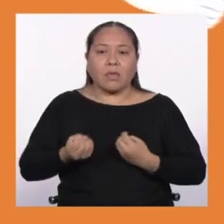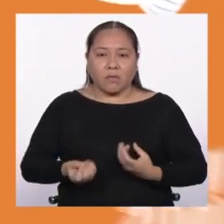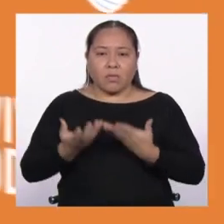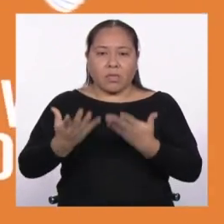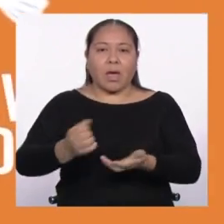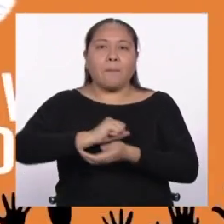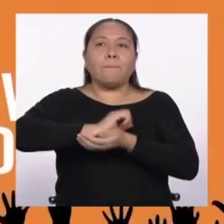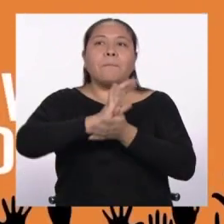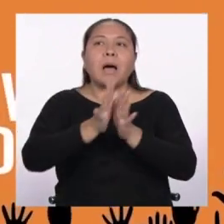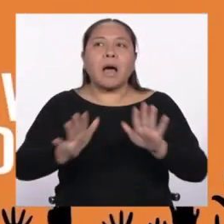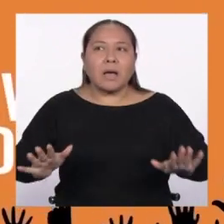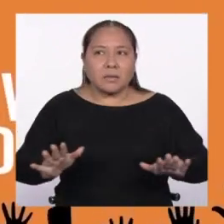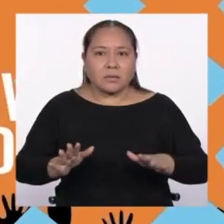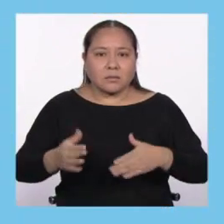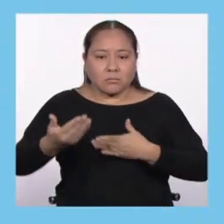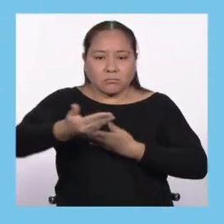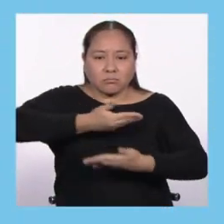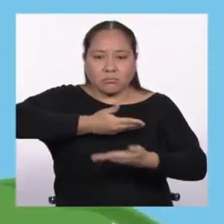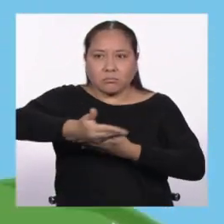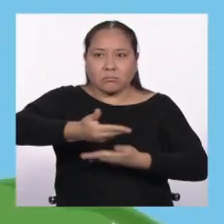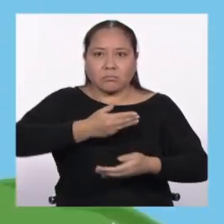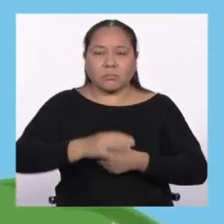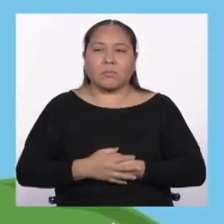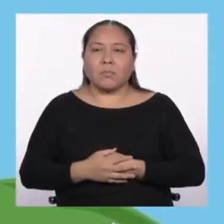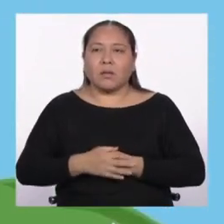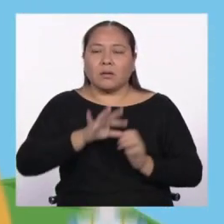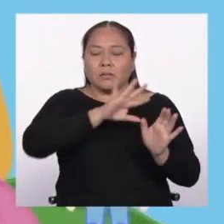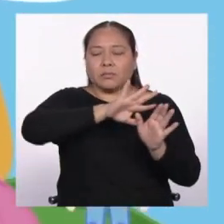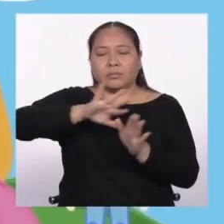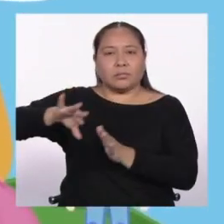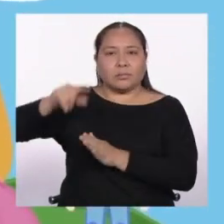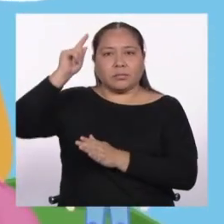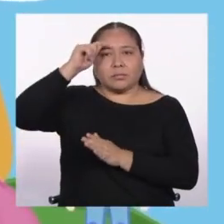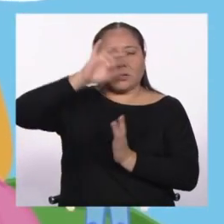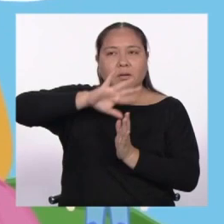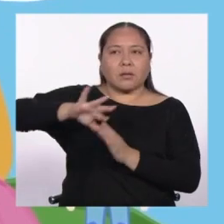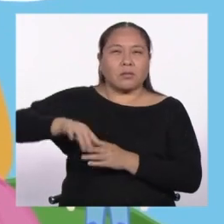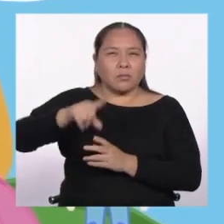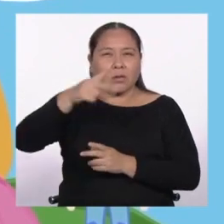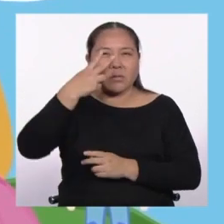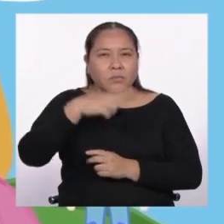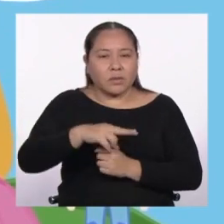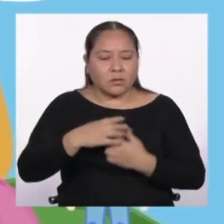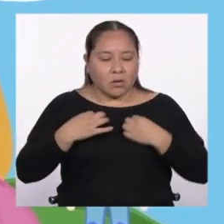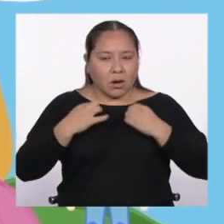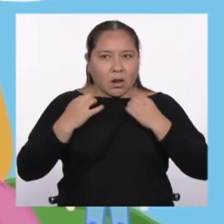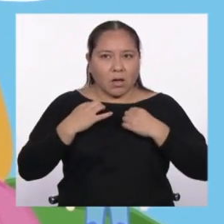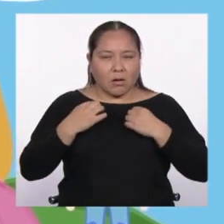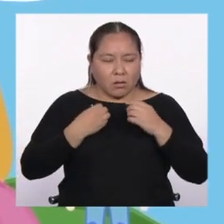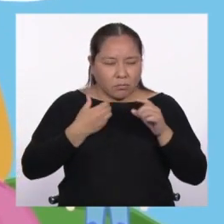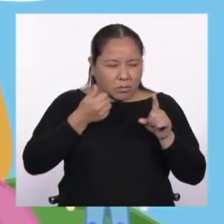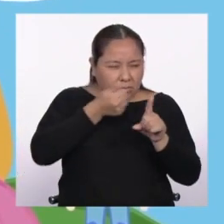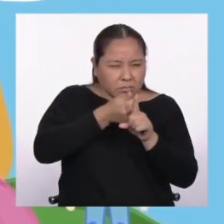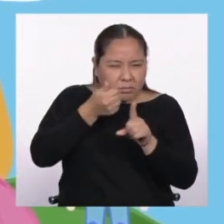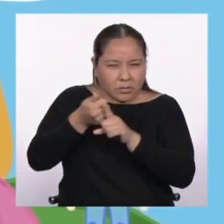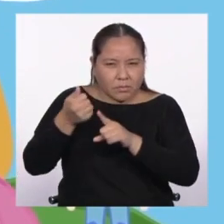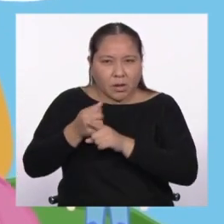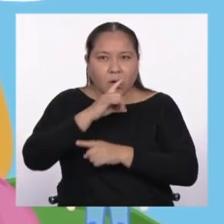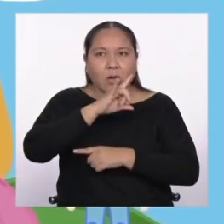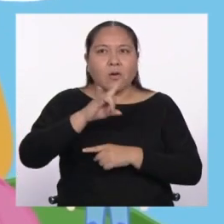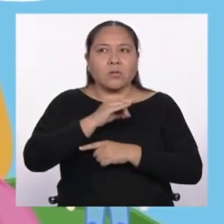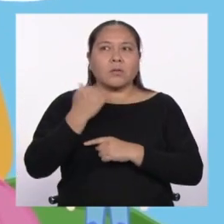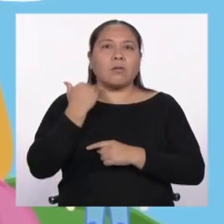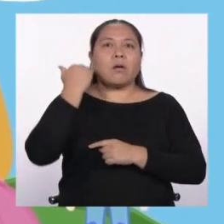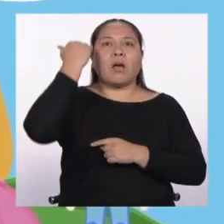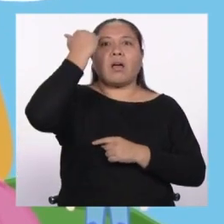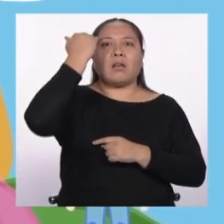y convivencia con todos. Pero dejando de lado las teorías, ¿te has percatado de la vestimenta tan particular que utilizaba la clase